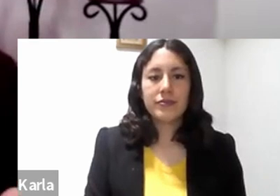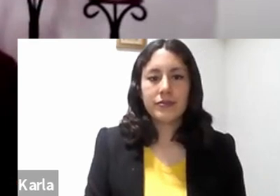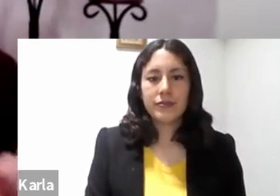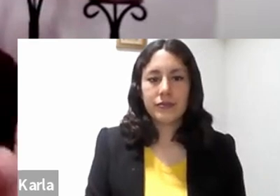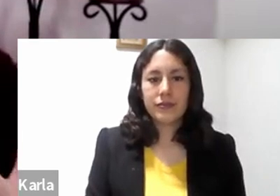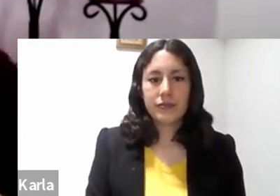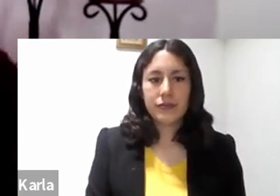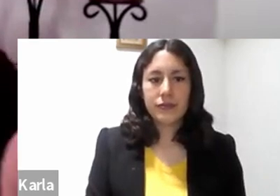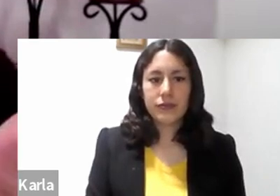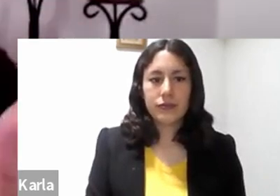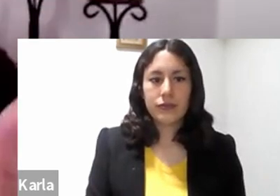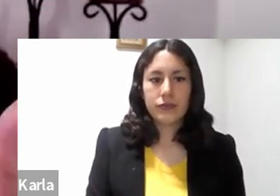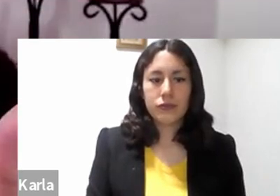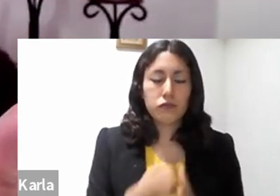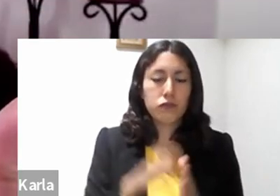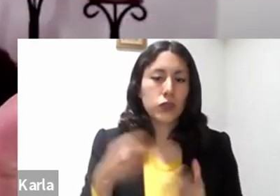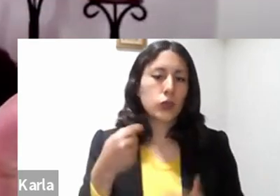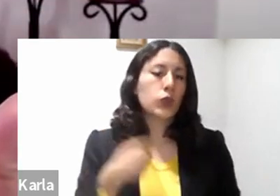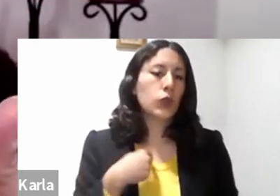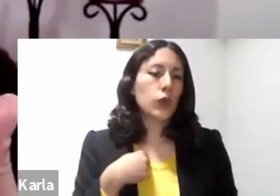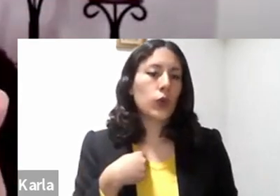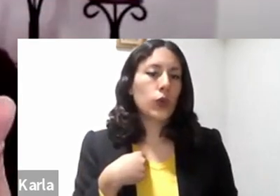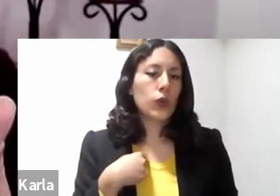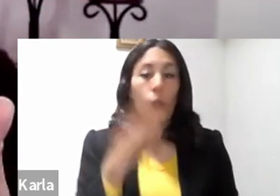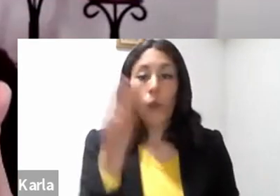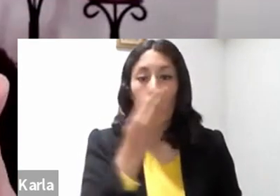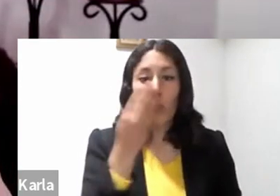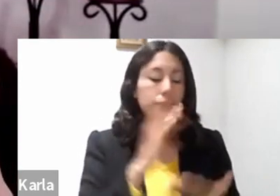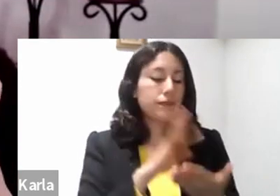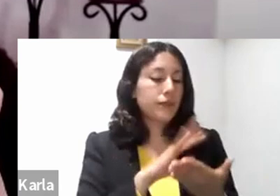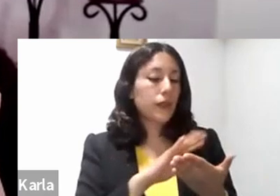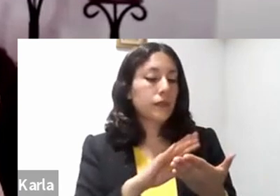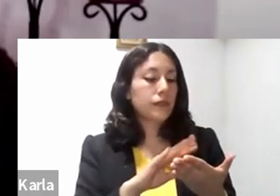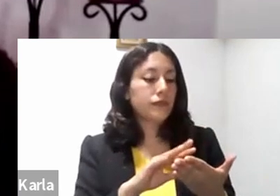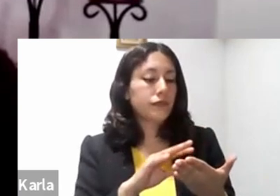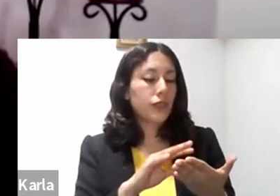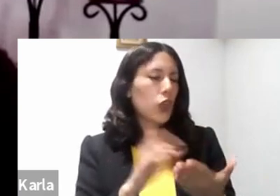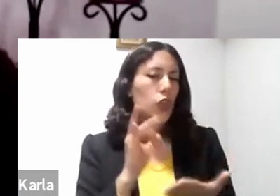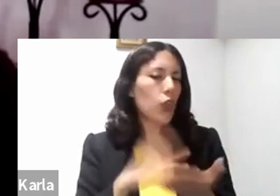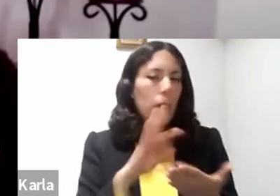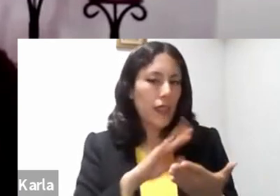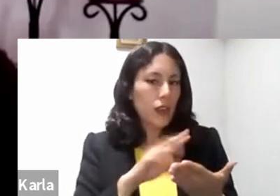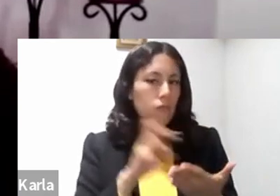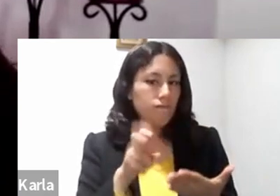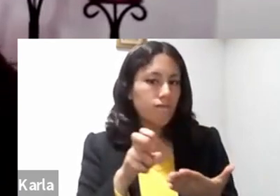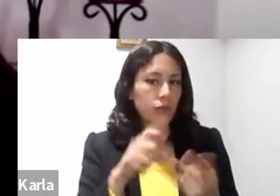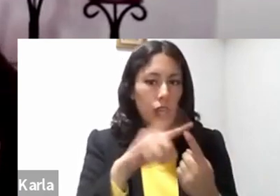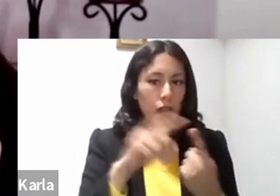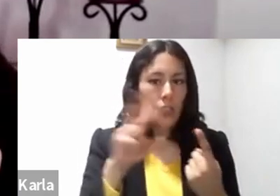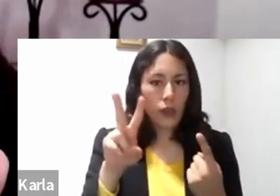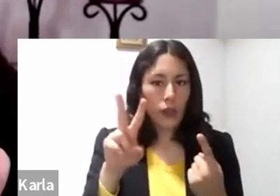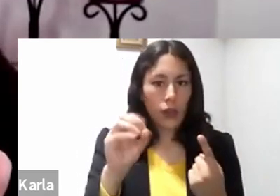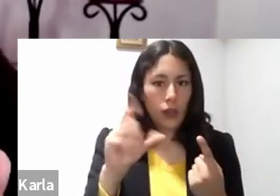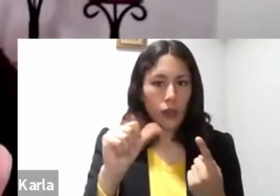si yo estoy leyendo la biblia un salmo y nada más la leo es oración vocal si estoy leyendo el salmo y de repente hay algo que me